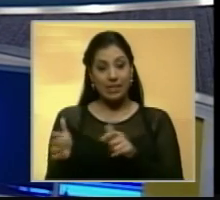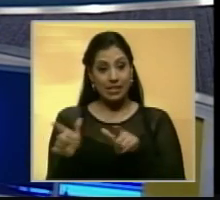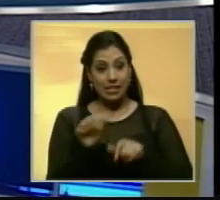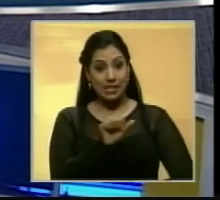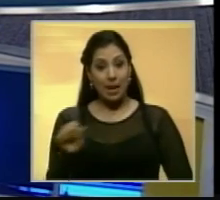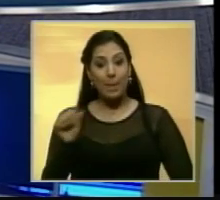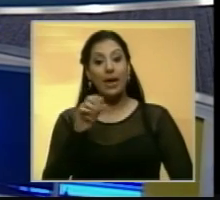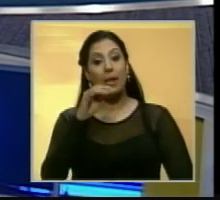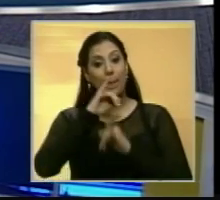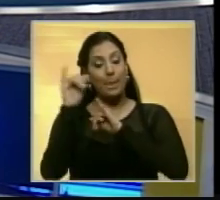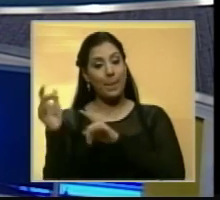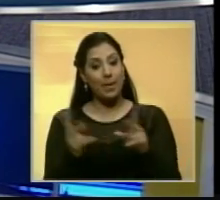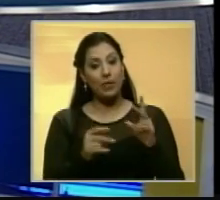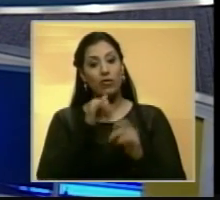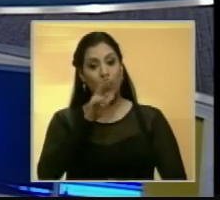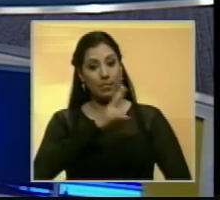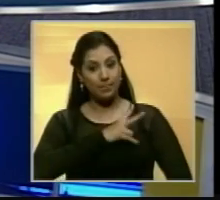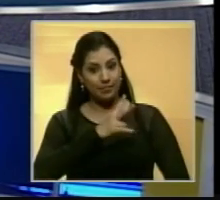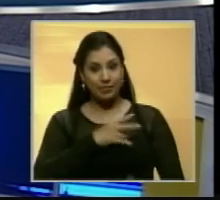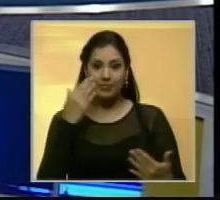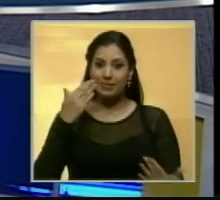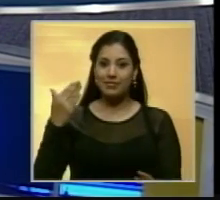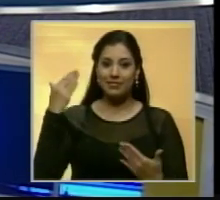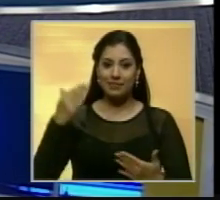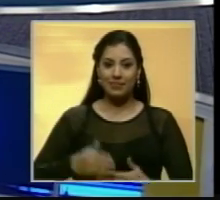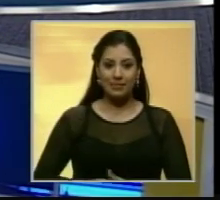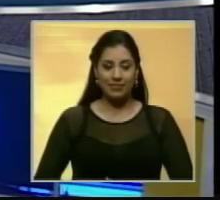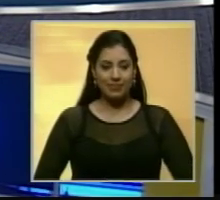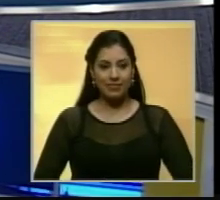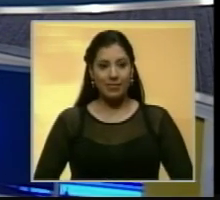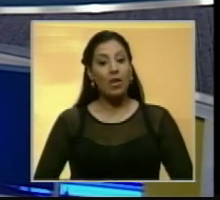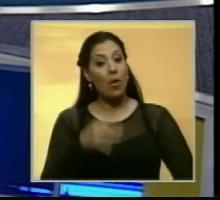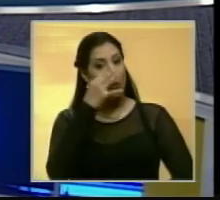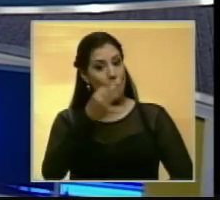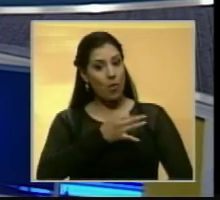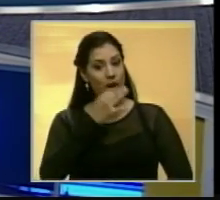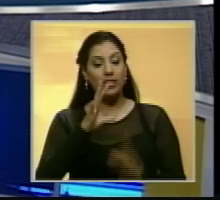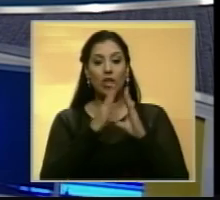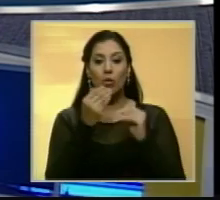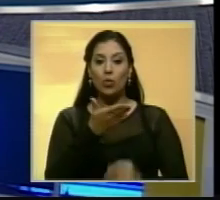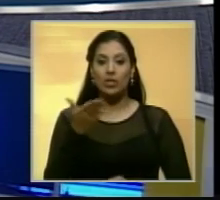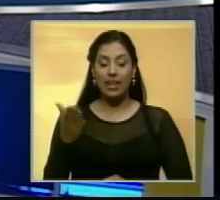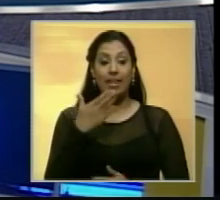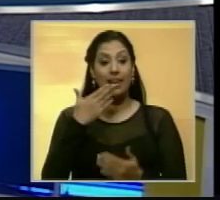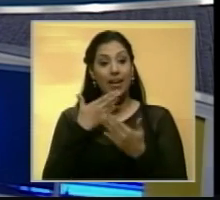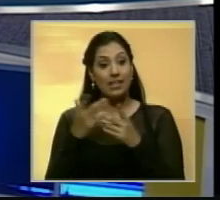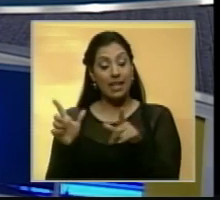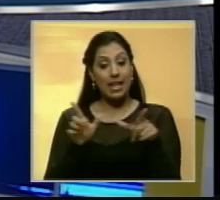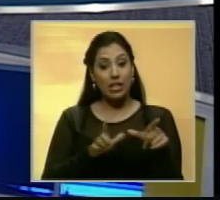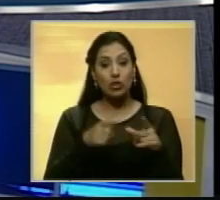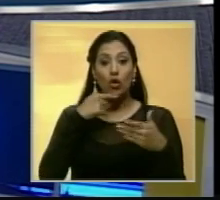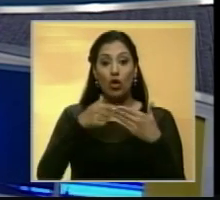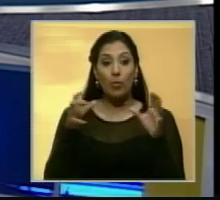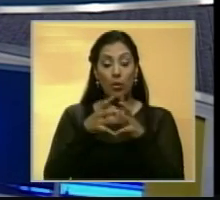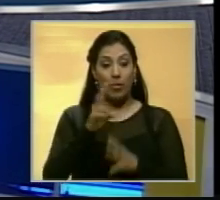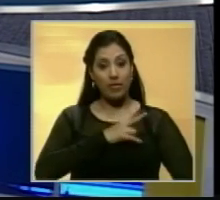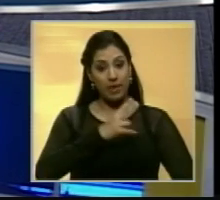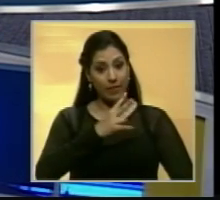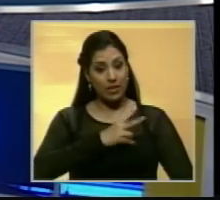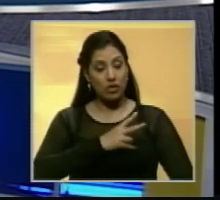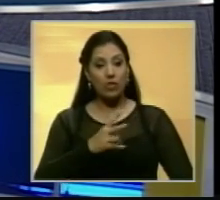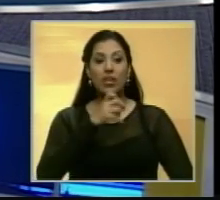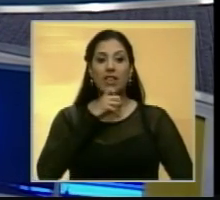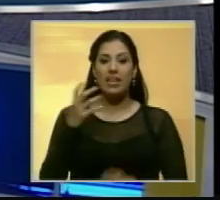semana. Bienvenidos a la emisión meridiana de su noticiero Venevisión. Muy buenas tardes tengan todos. Ya estamos listos en nombre del equipo de